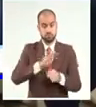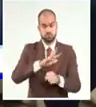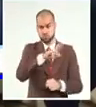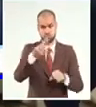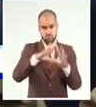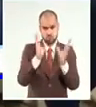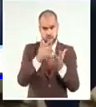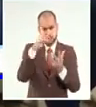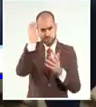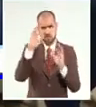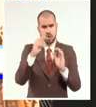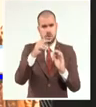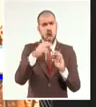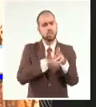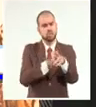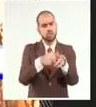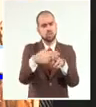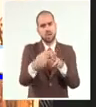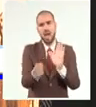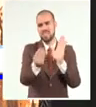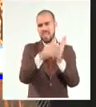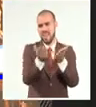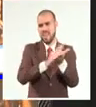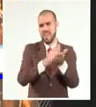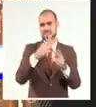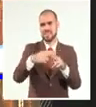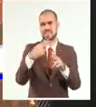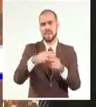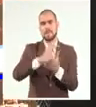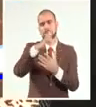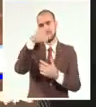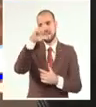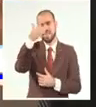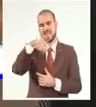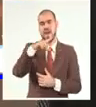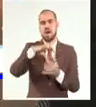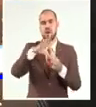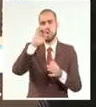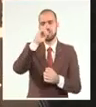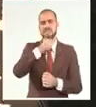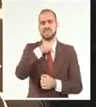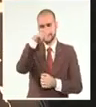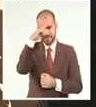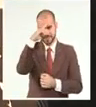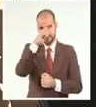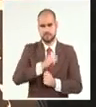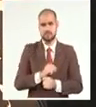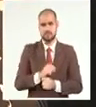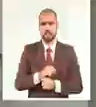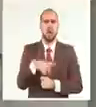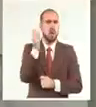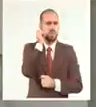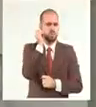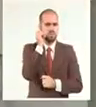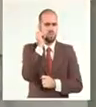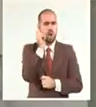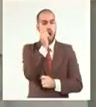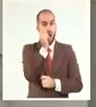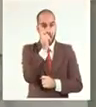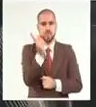está recogida en la obra Los Malagones, 12 hombres de montaña, de los autores Iraida Camacho Mayor y